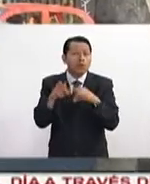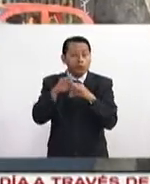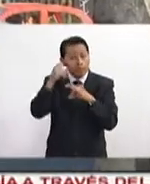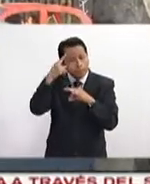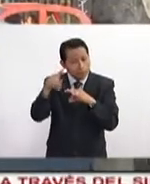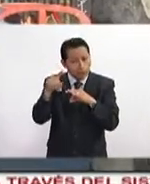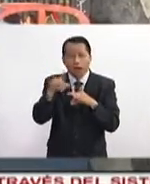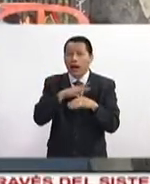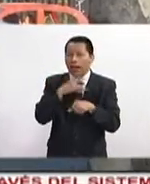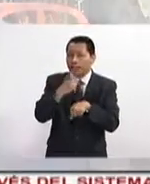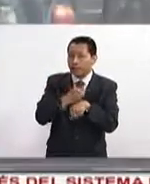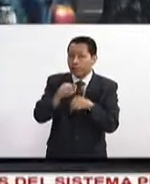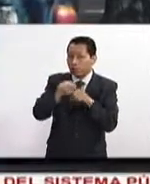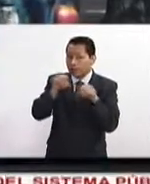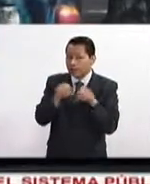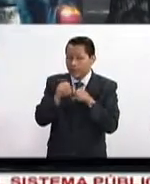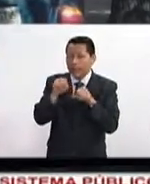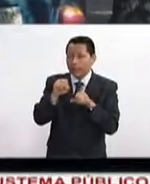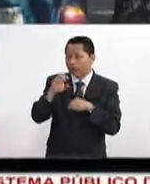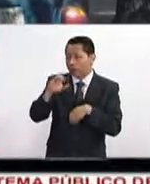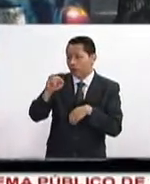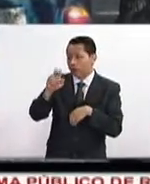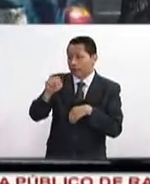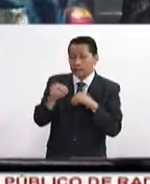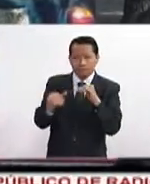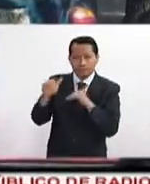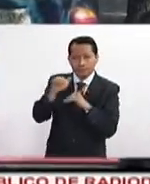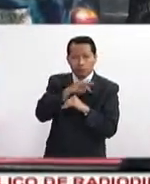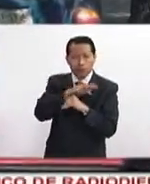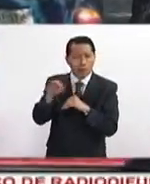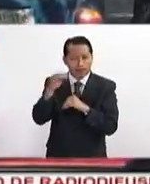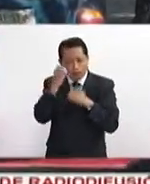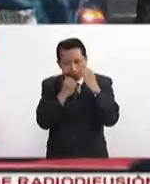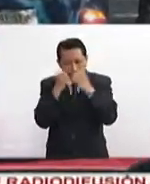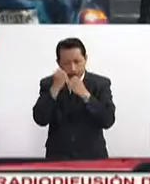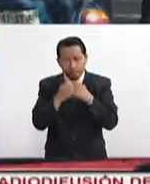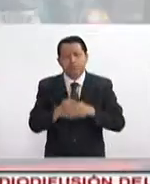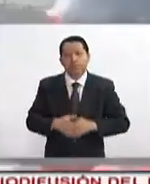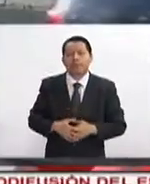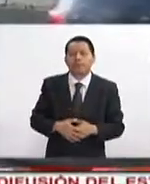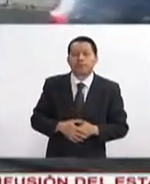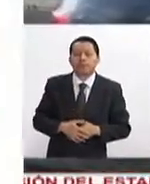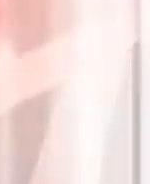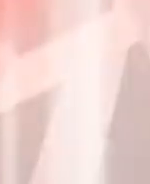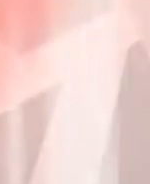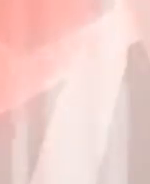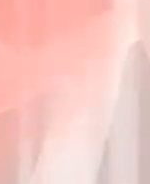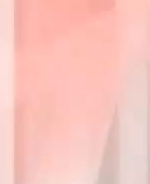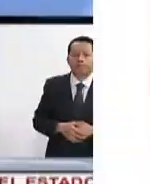ser tomado por la segunda sala de la Suprema Corte de Justicia de la Nación.